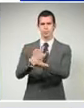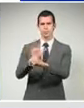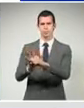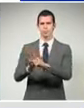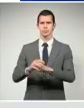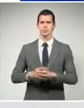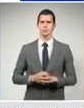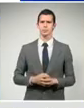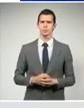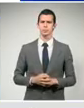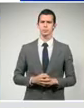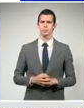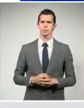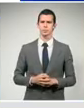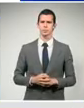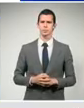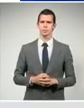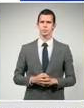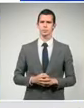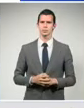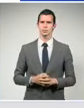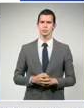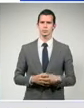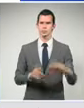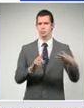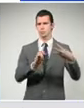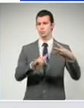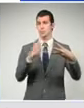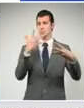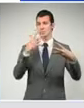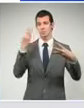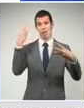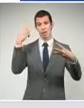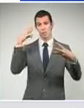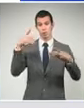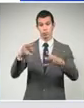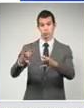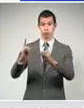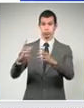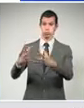325.559 y México con